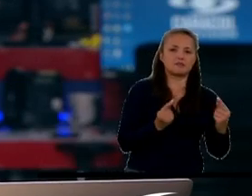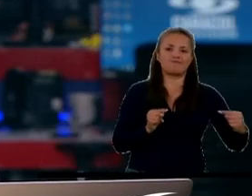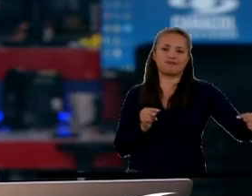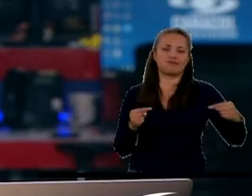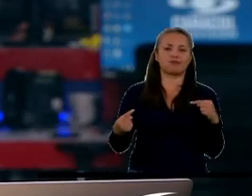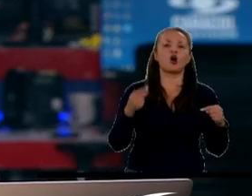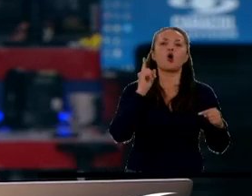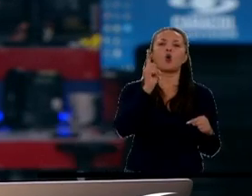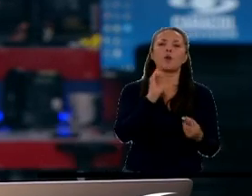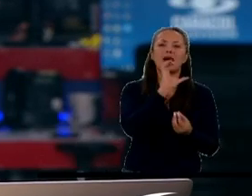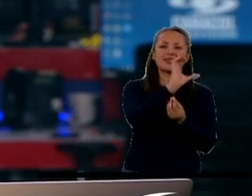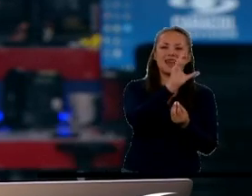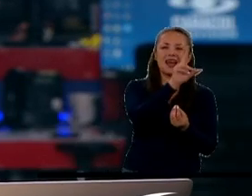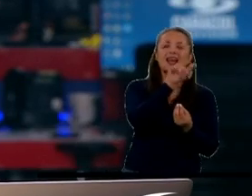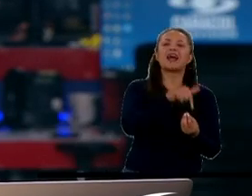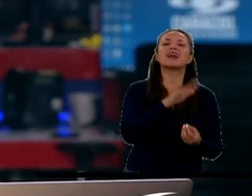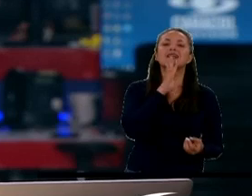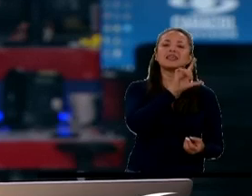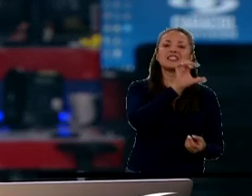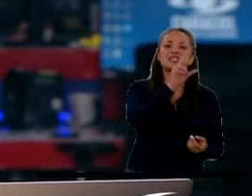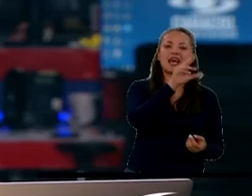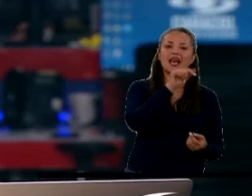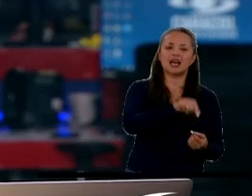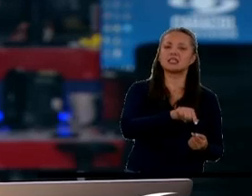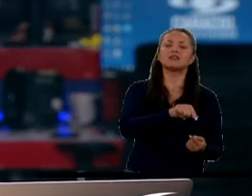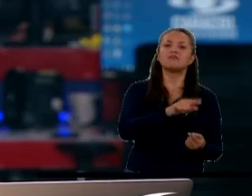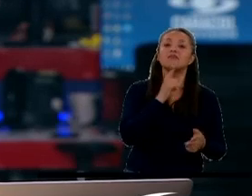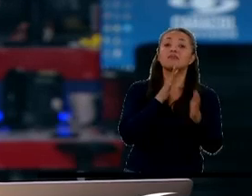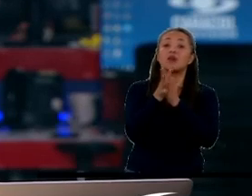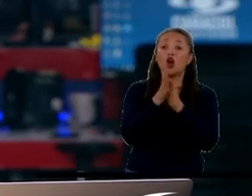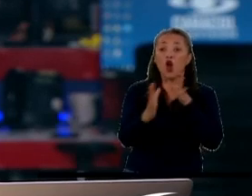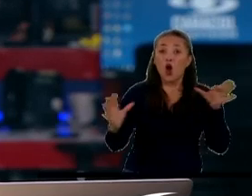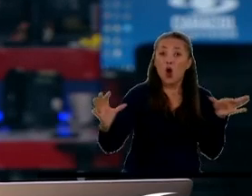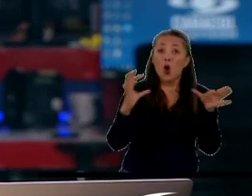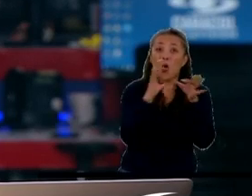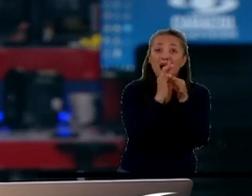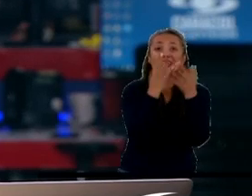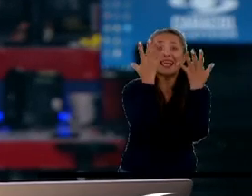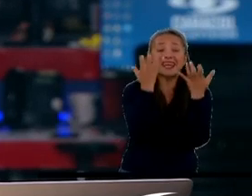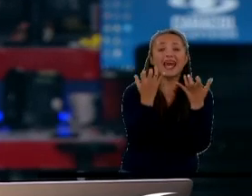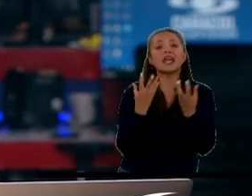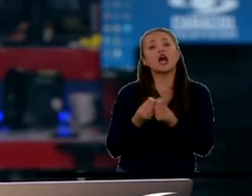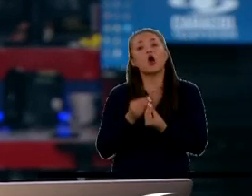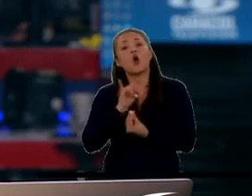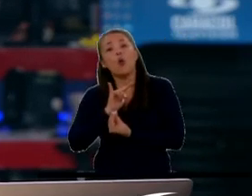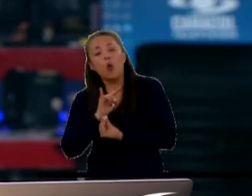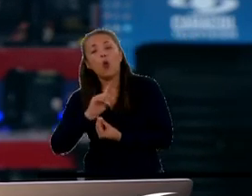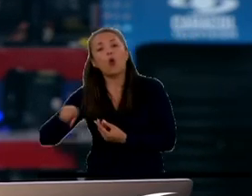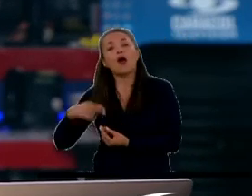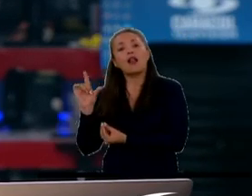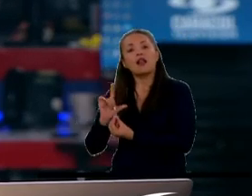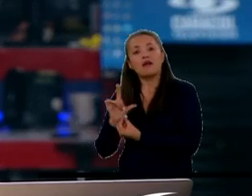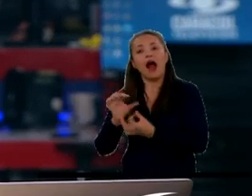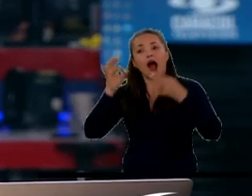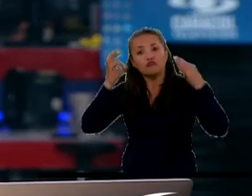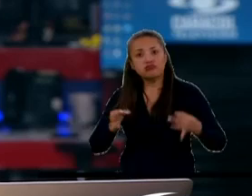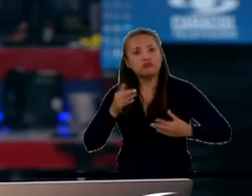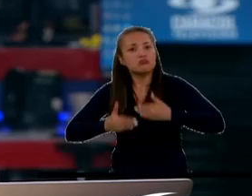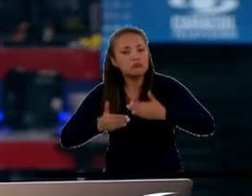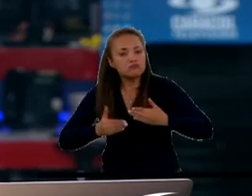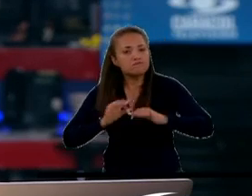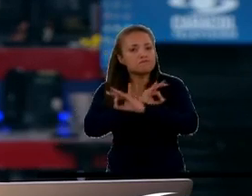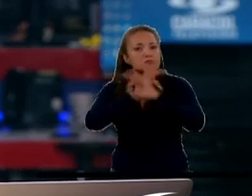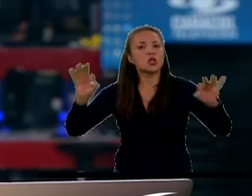líder de cambio radical Germán vargeras quien dijo que la coalición que quería impulsar con la u y los liberales no prosperó porque esas